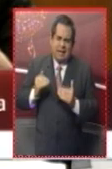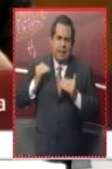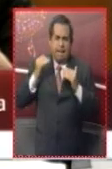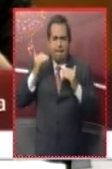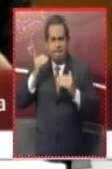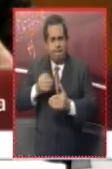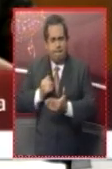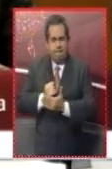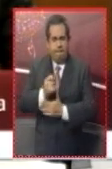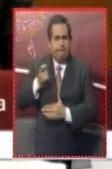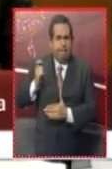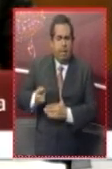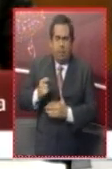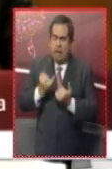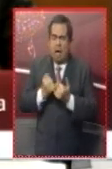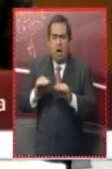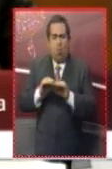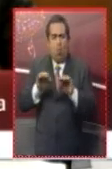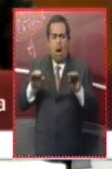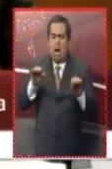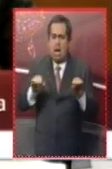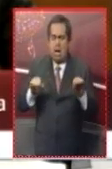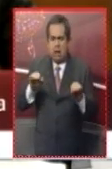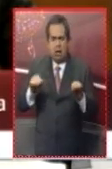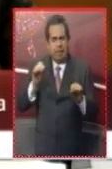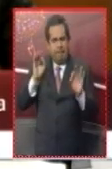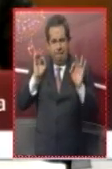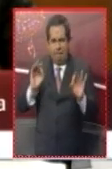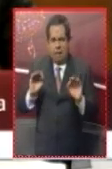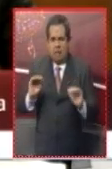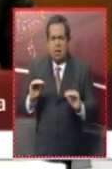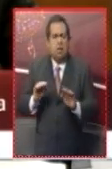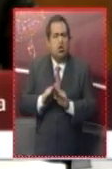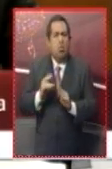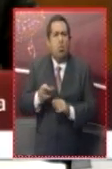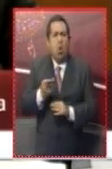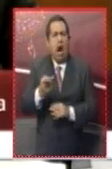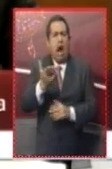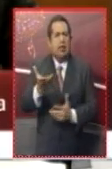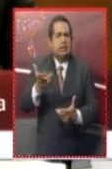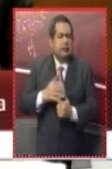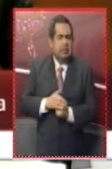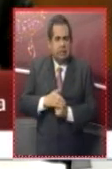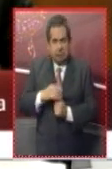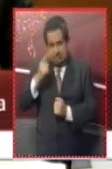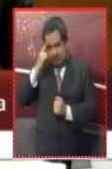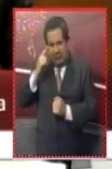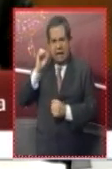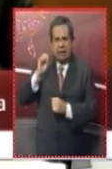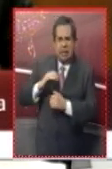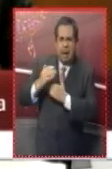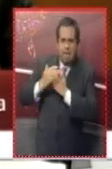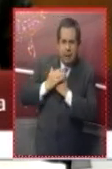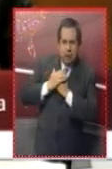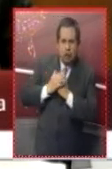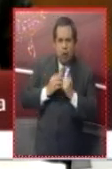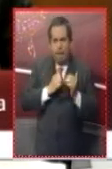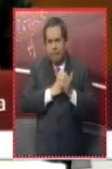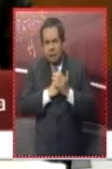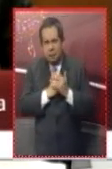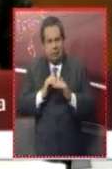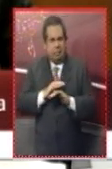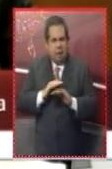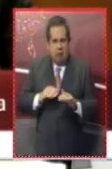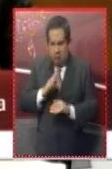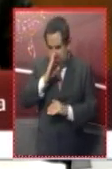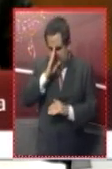Federación, sea justamente el gran equilibrador, exenta de presiones,